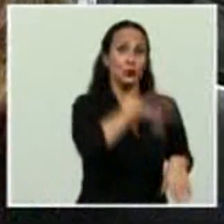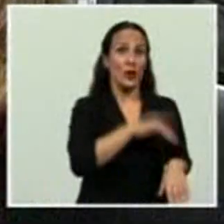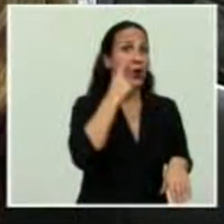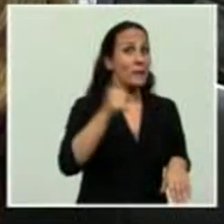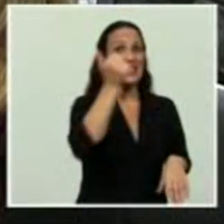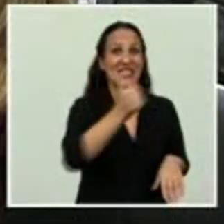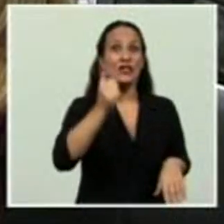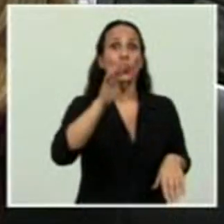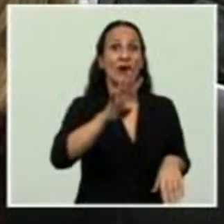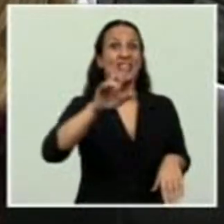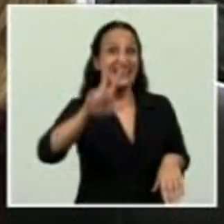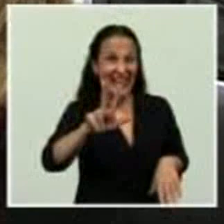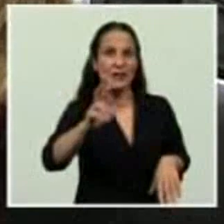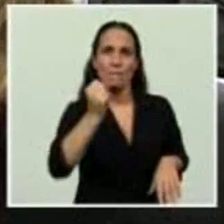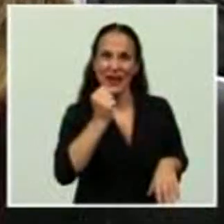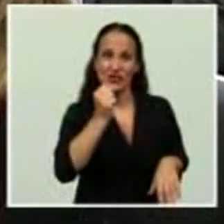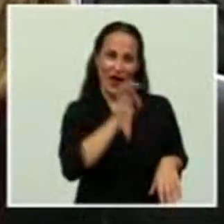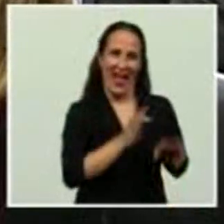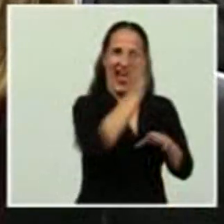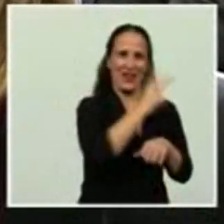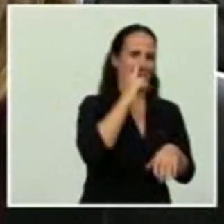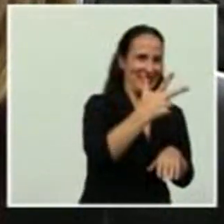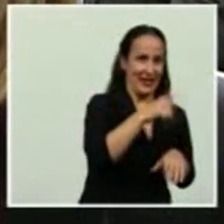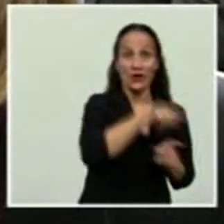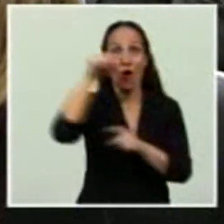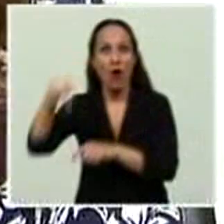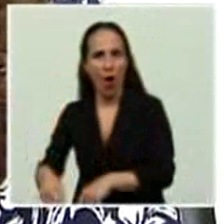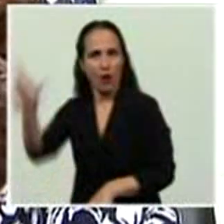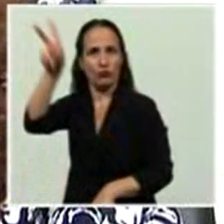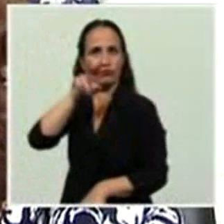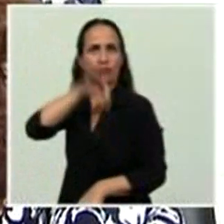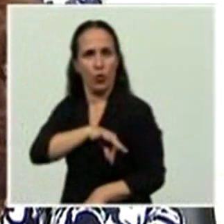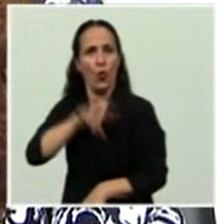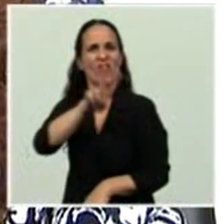1643 pes en el año 2003 Hoy gana